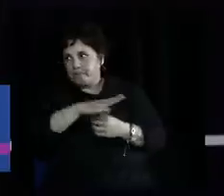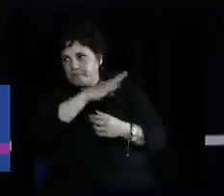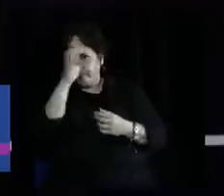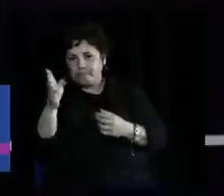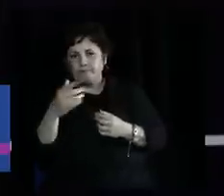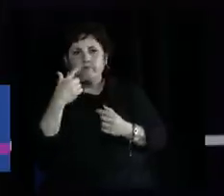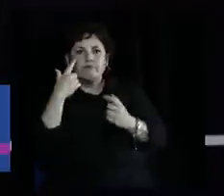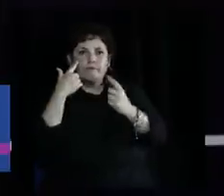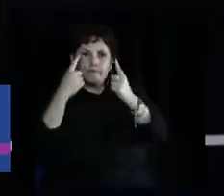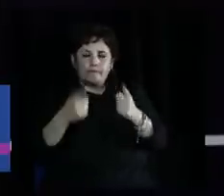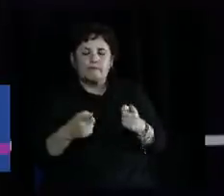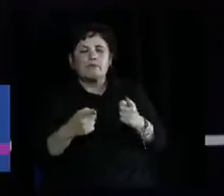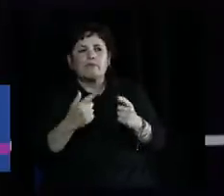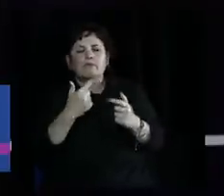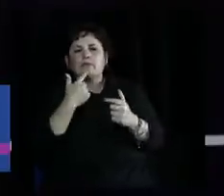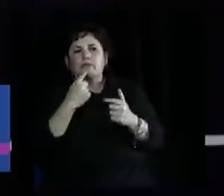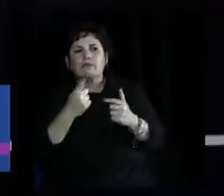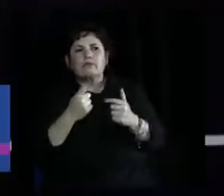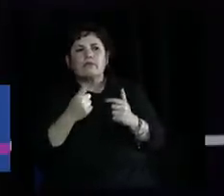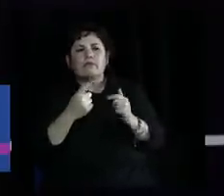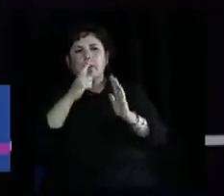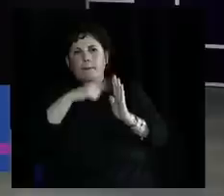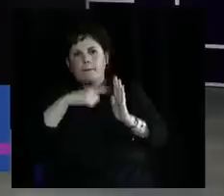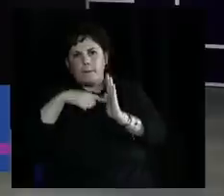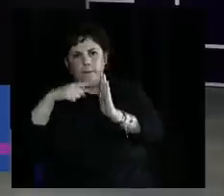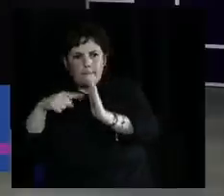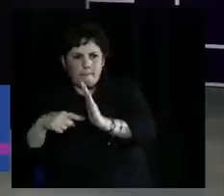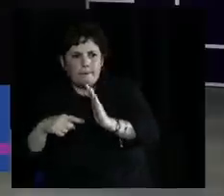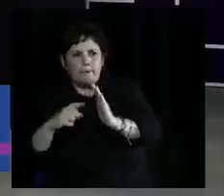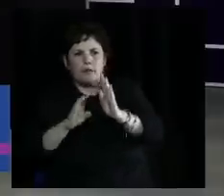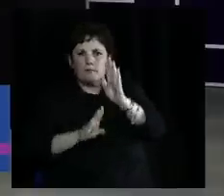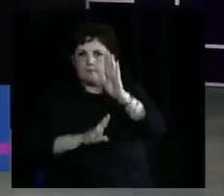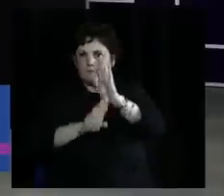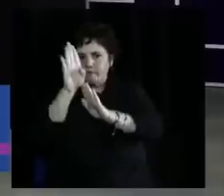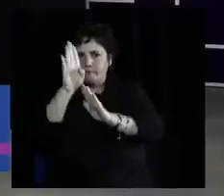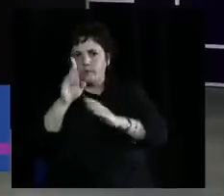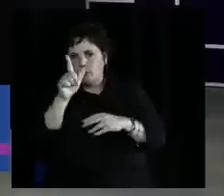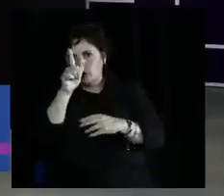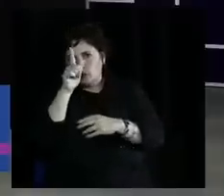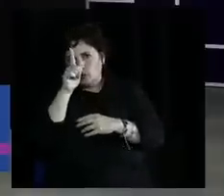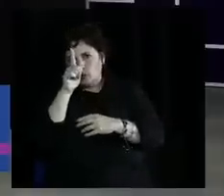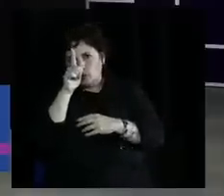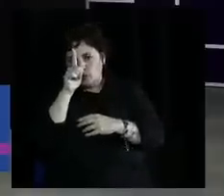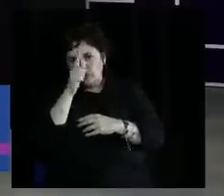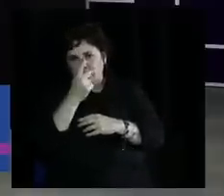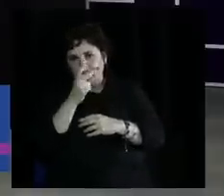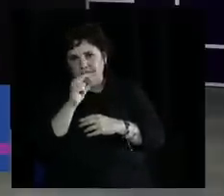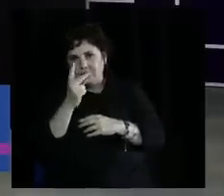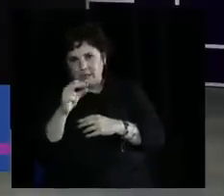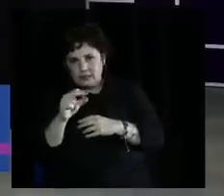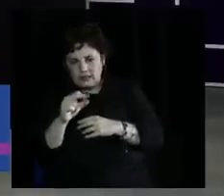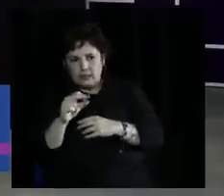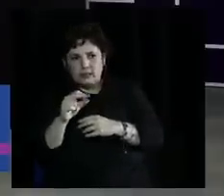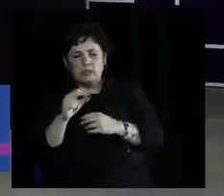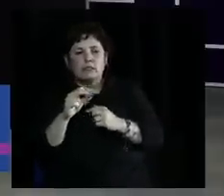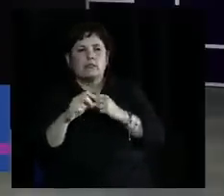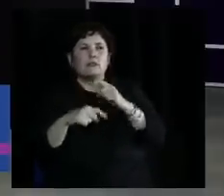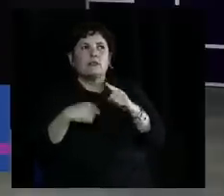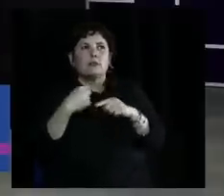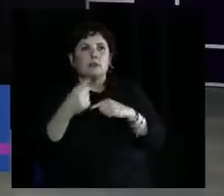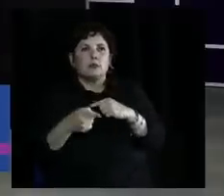también vemos un poco una división por mes, que el pico mayor fue en julio de 2020 y